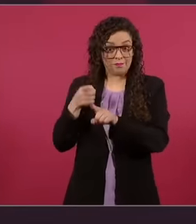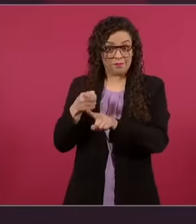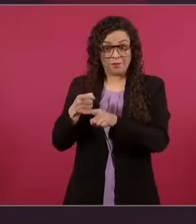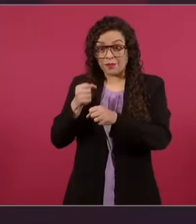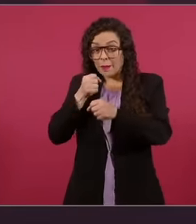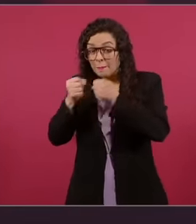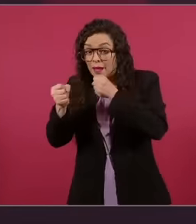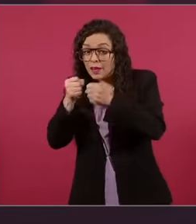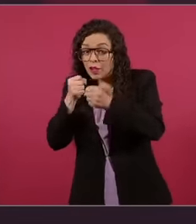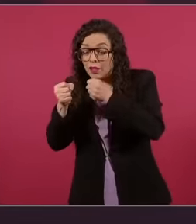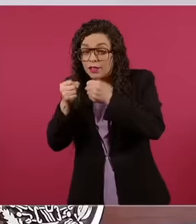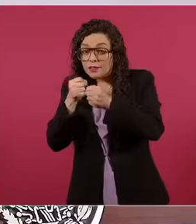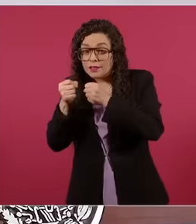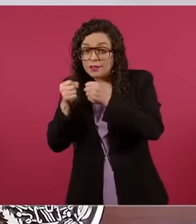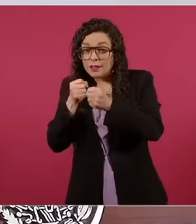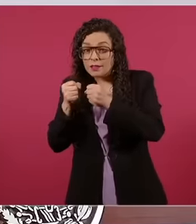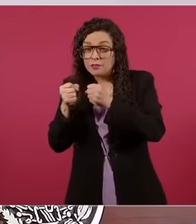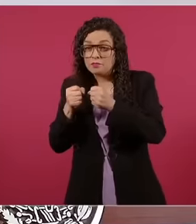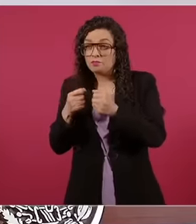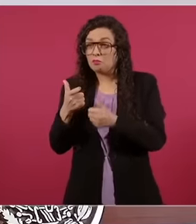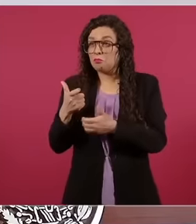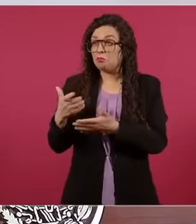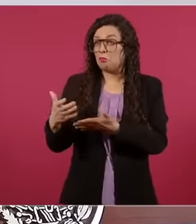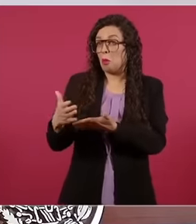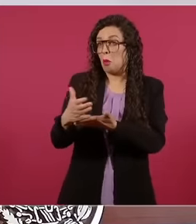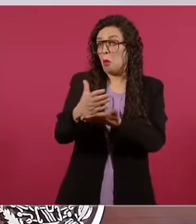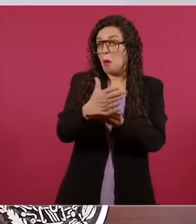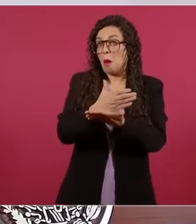que ganan como